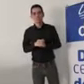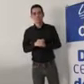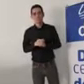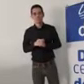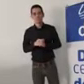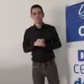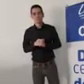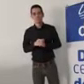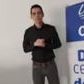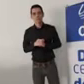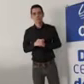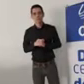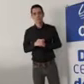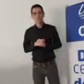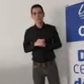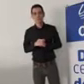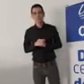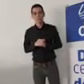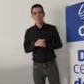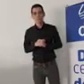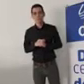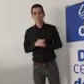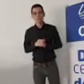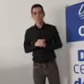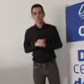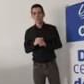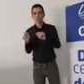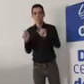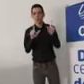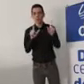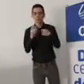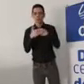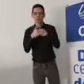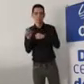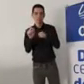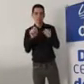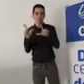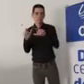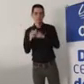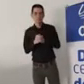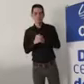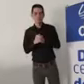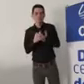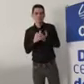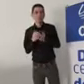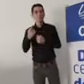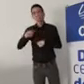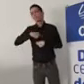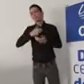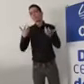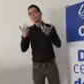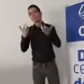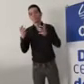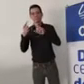Y ahí podemos saltar algunas. Siguiente. Ahí digamos que hemos hecho algunos ejercicios muy interesantes de participación política con